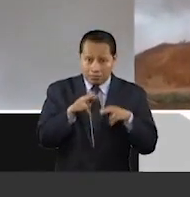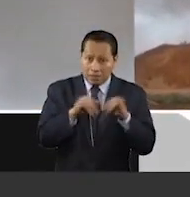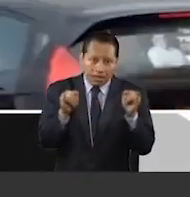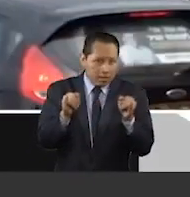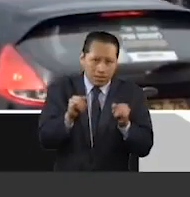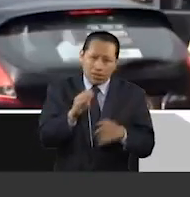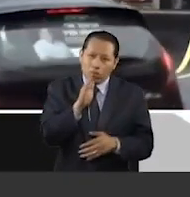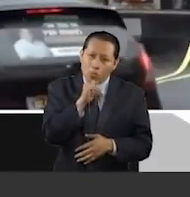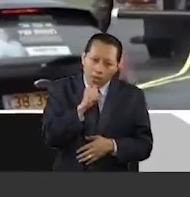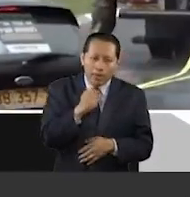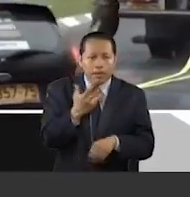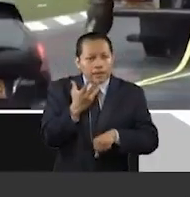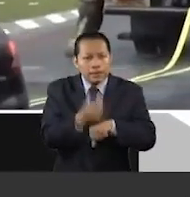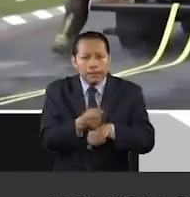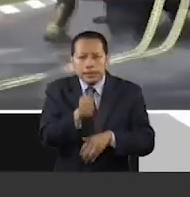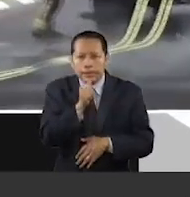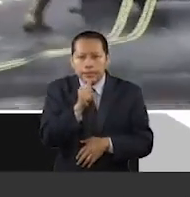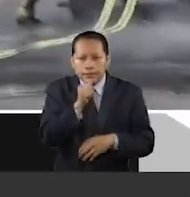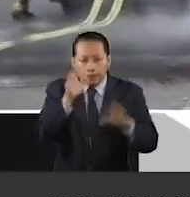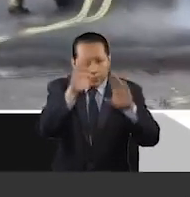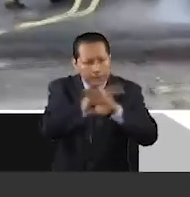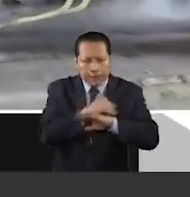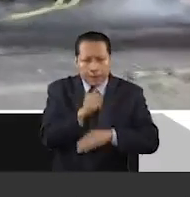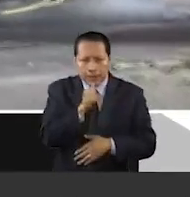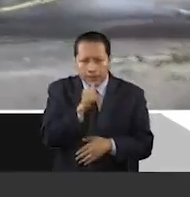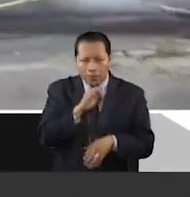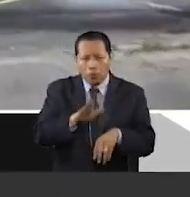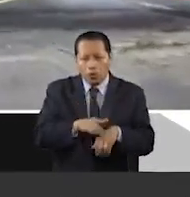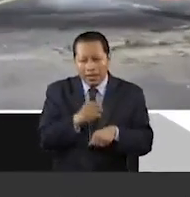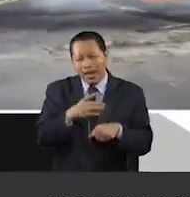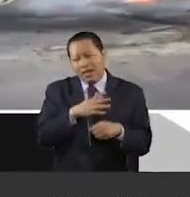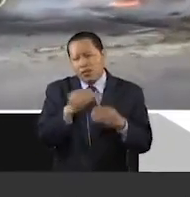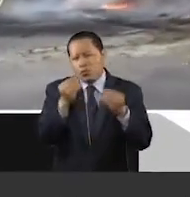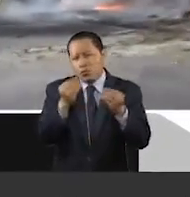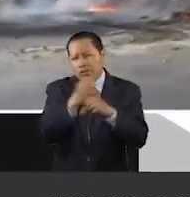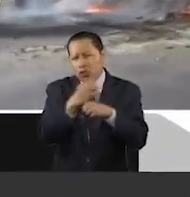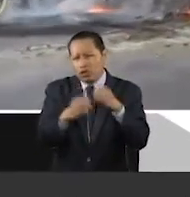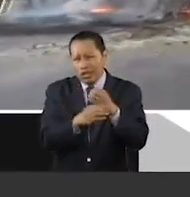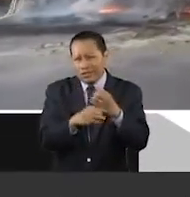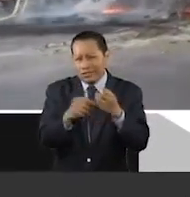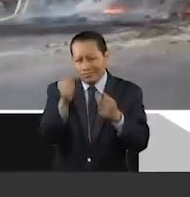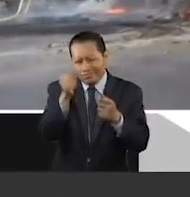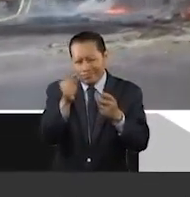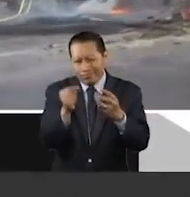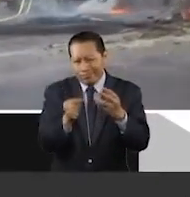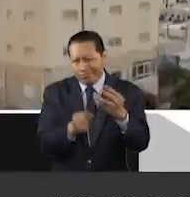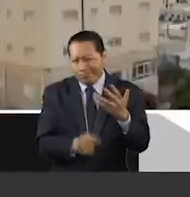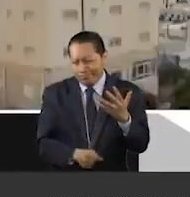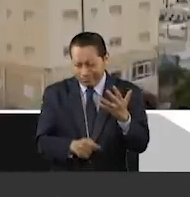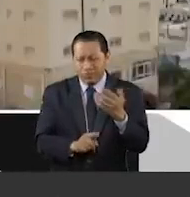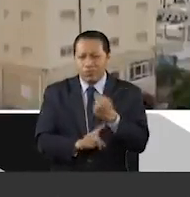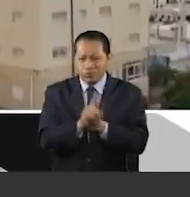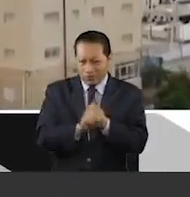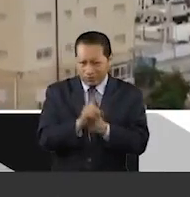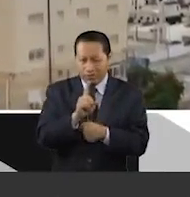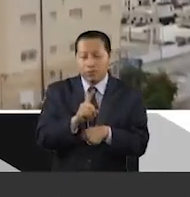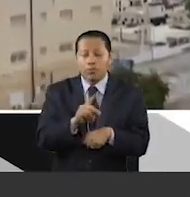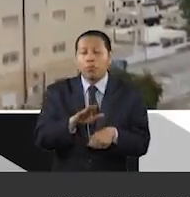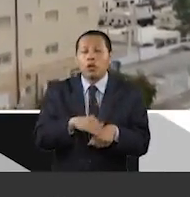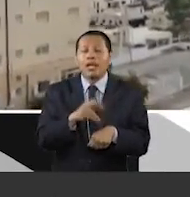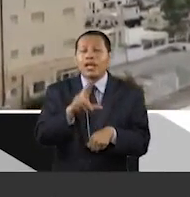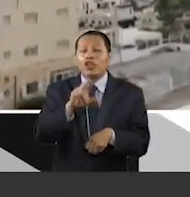encontrar una solución porque hay muchos elementos involucrados. No solo es una lucha por una